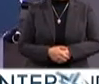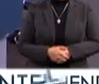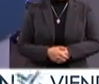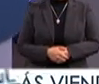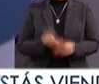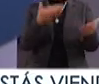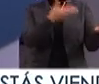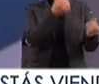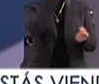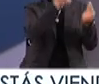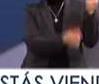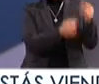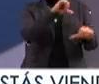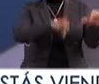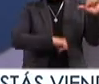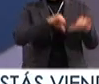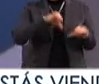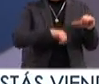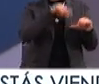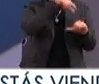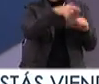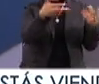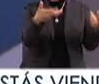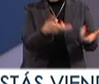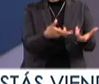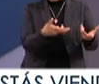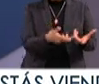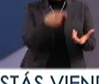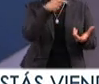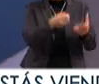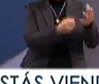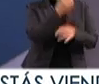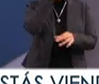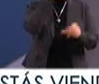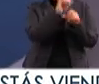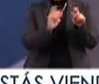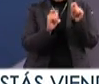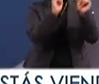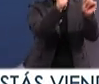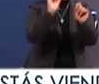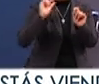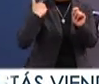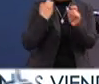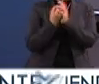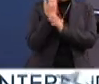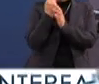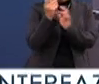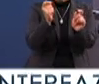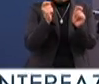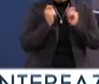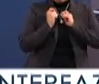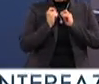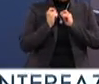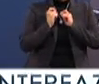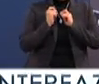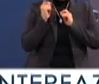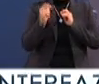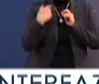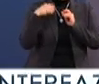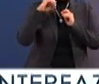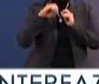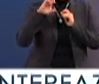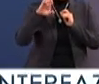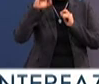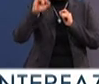Pues ahí están algunas de las acciones que está generando este nuevo secretario que acaba de asumir hace pocos meses en la